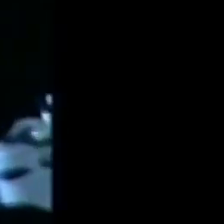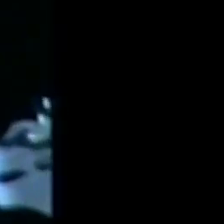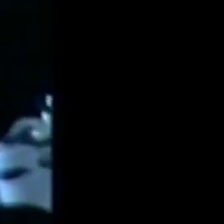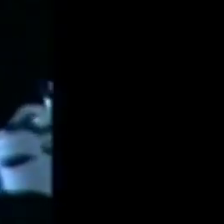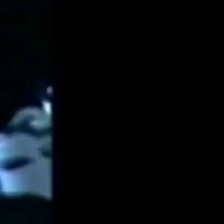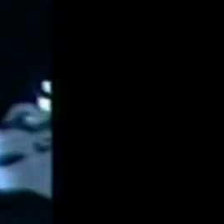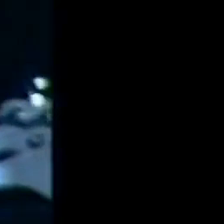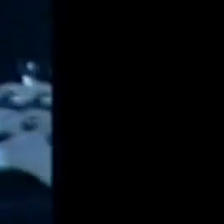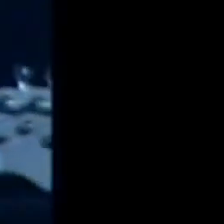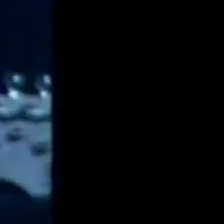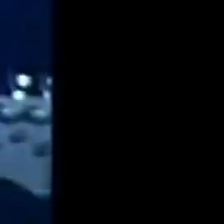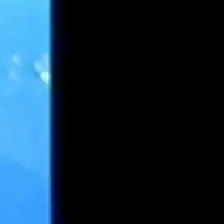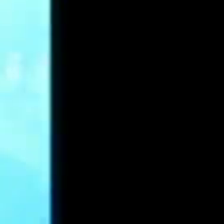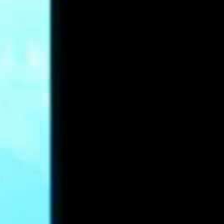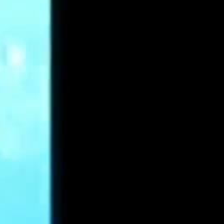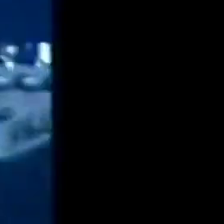escapando,